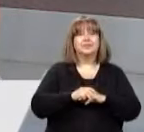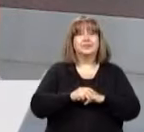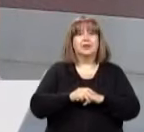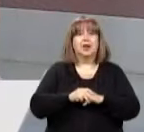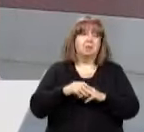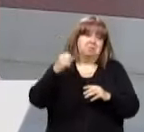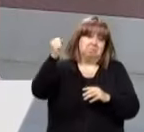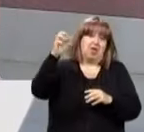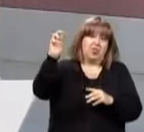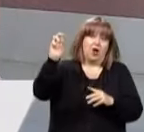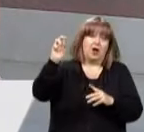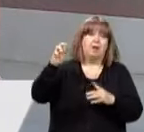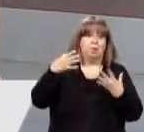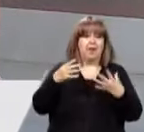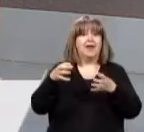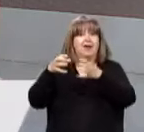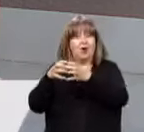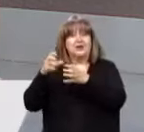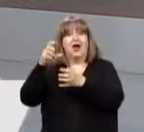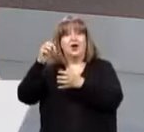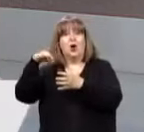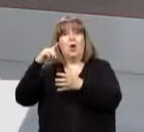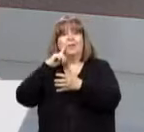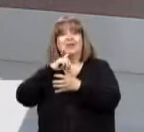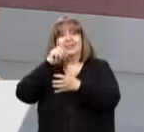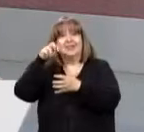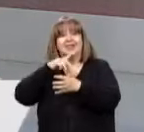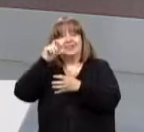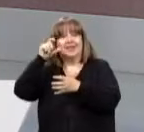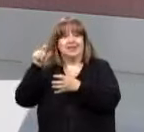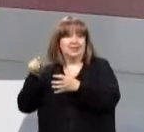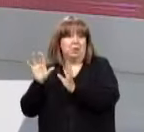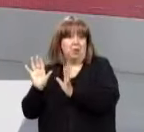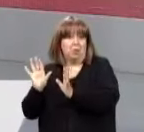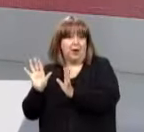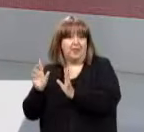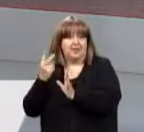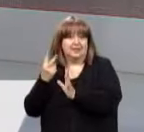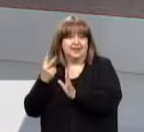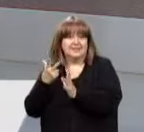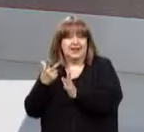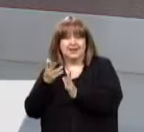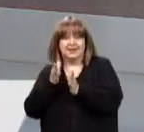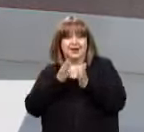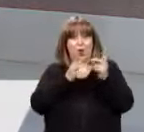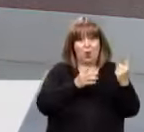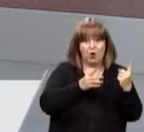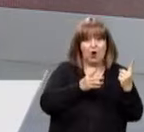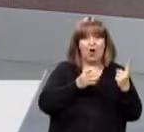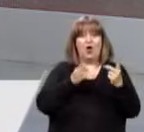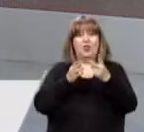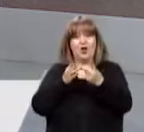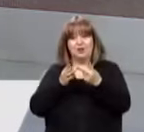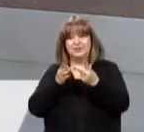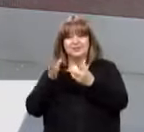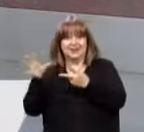en una moneda fuerte sino que también otras alternativas asesorándose con gente que obviamente los pueda guiar en el tema del proceso y aminorar un poco los miedos